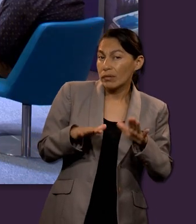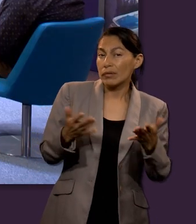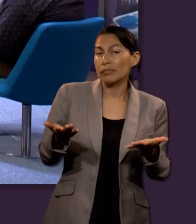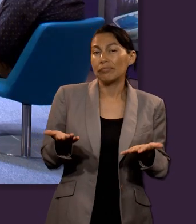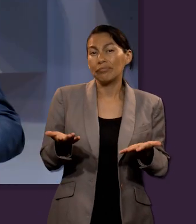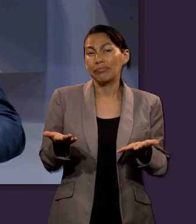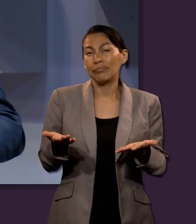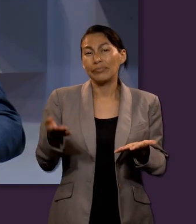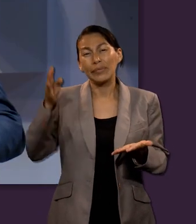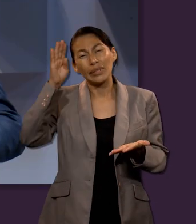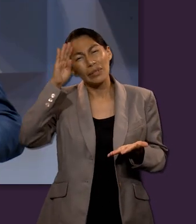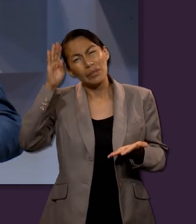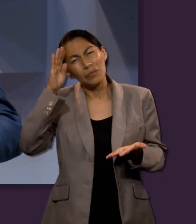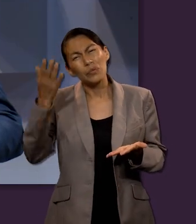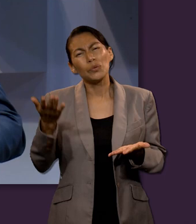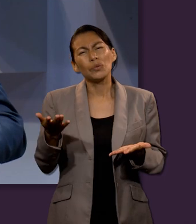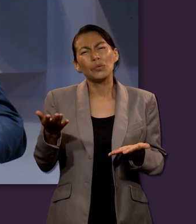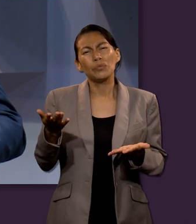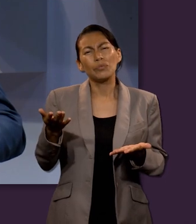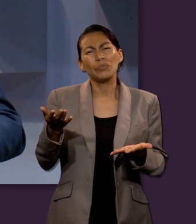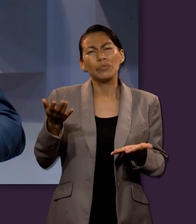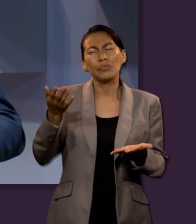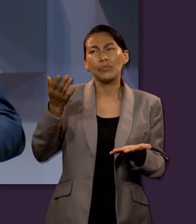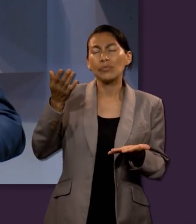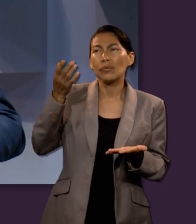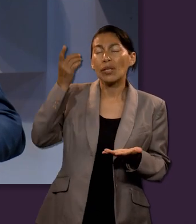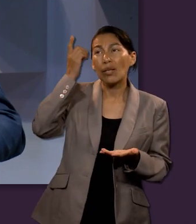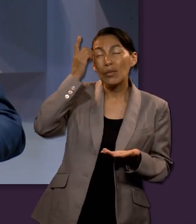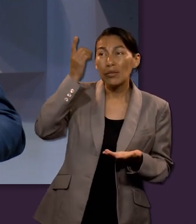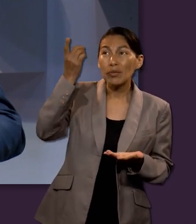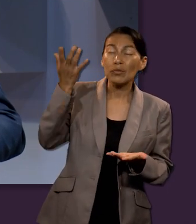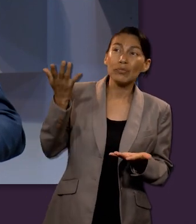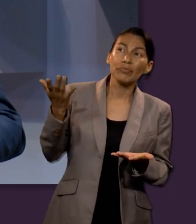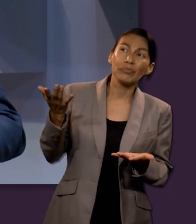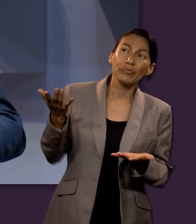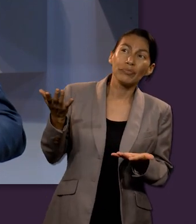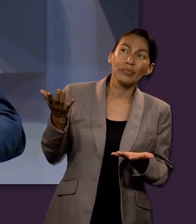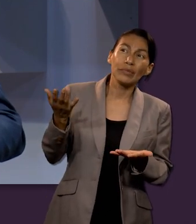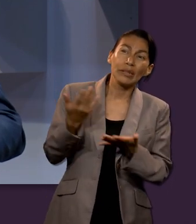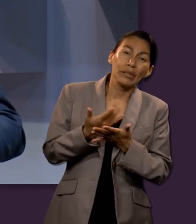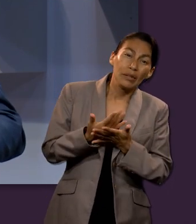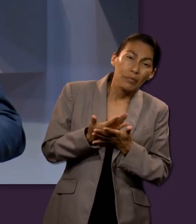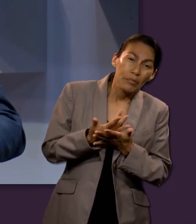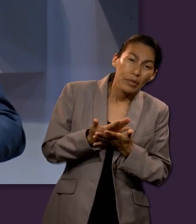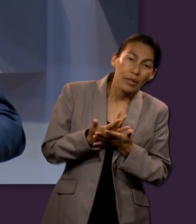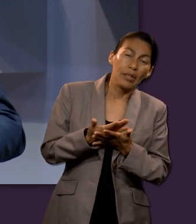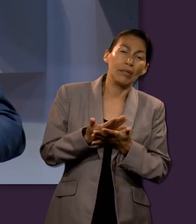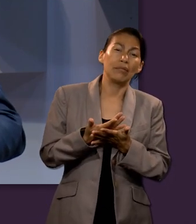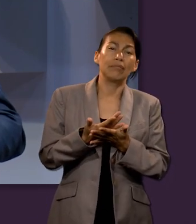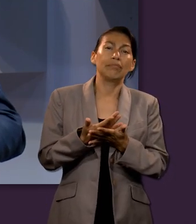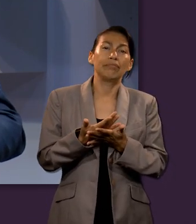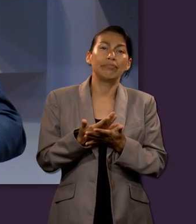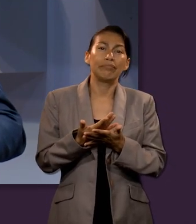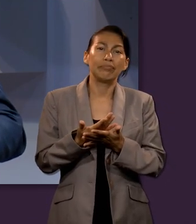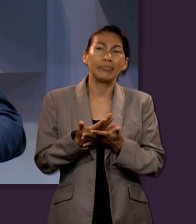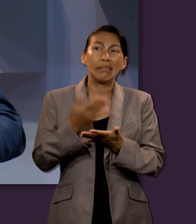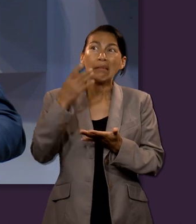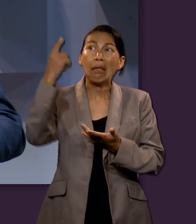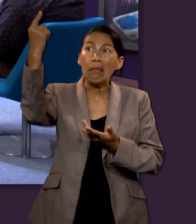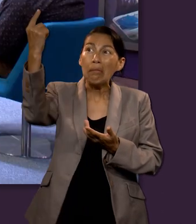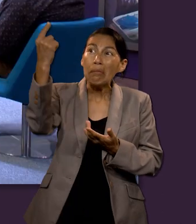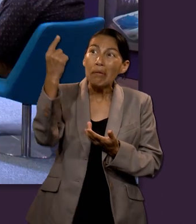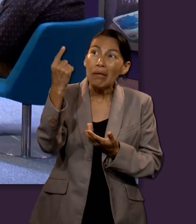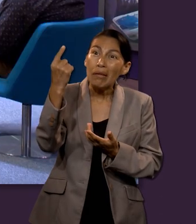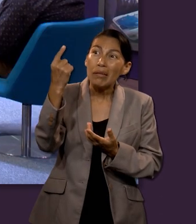del día claro y a veces podemos afrontarlos en ese sentido porque dios espera porque jesús